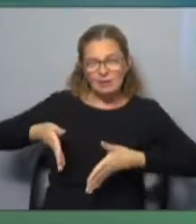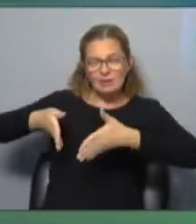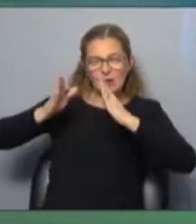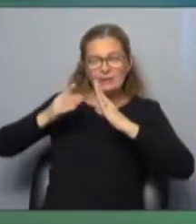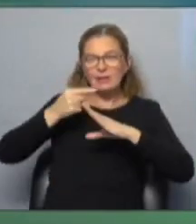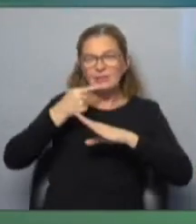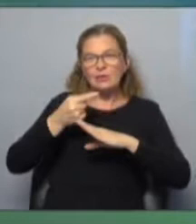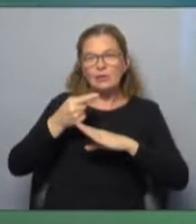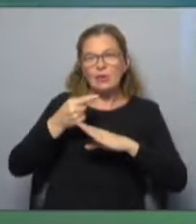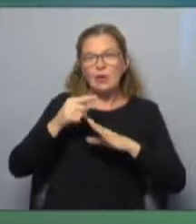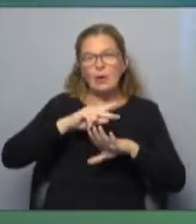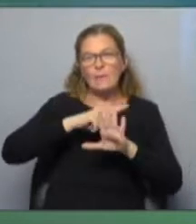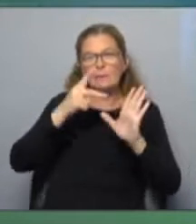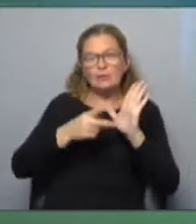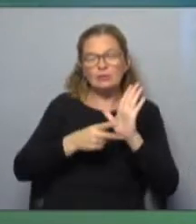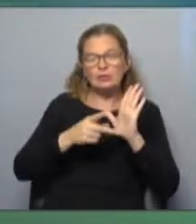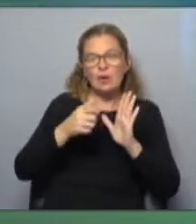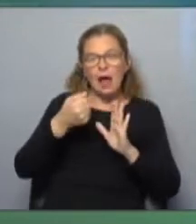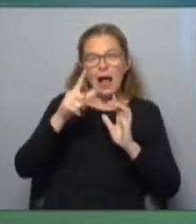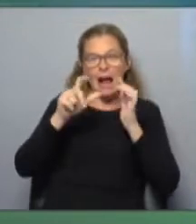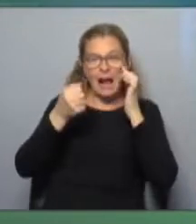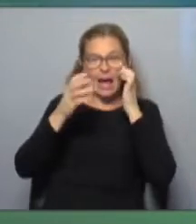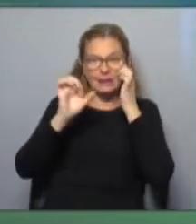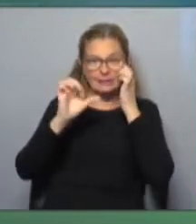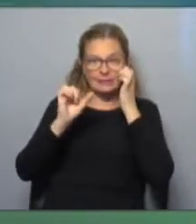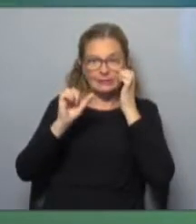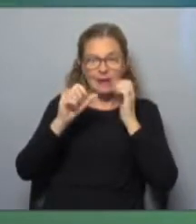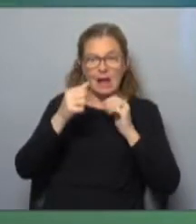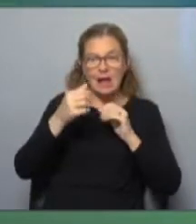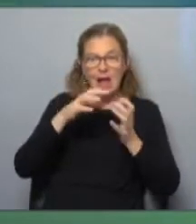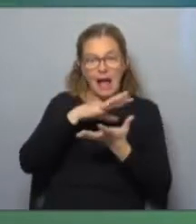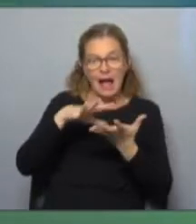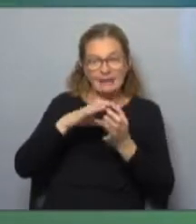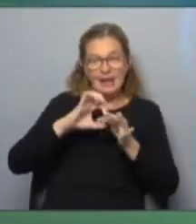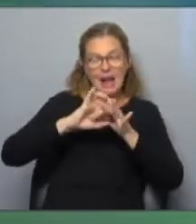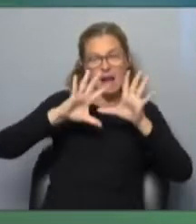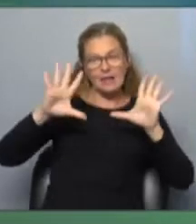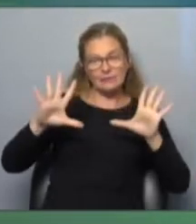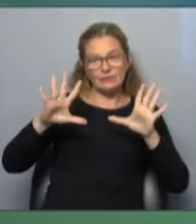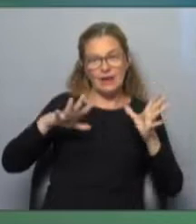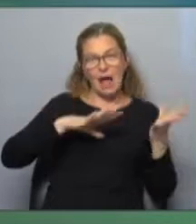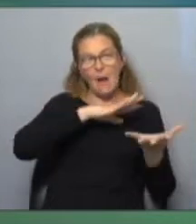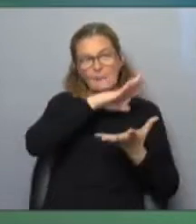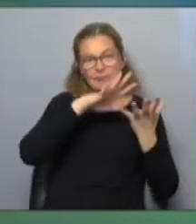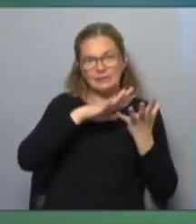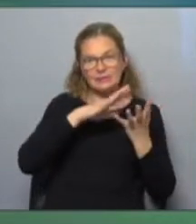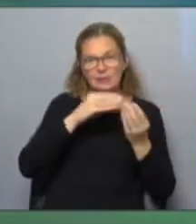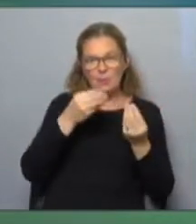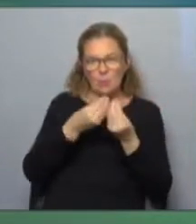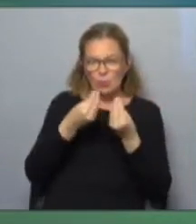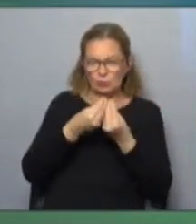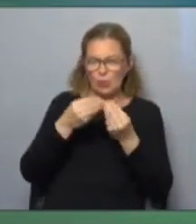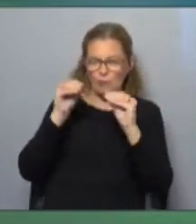y anunció la ejecución del proyecto ALAS, áreas liberadas para el ambiente en zonas afectadas por grandes